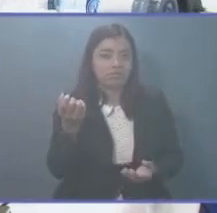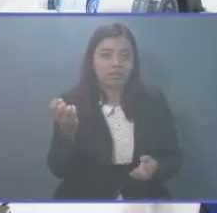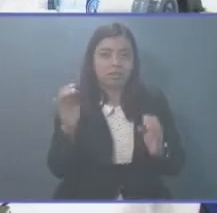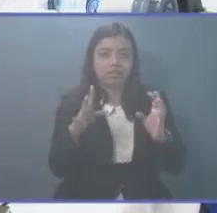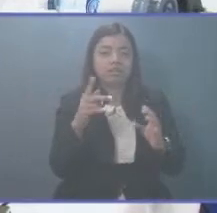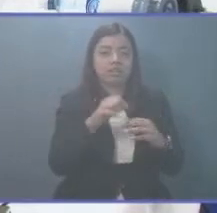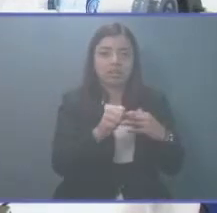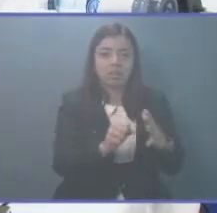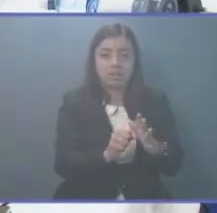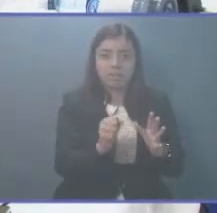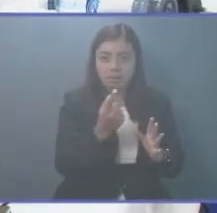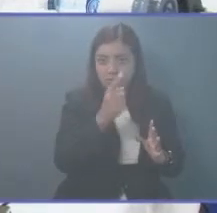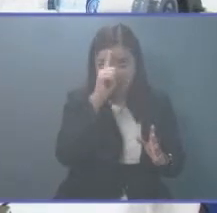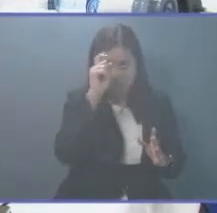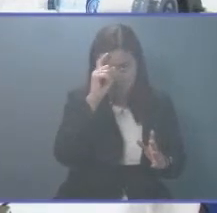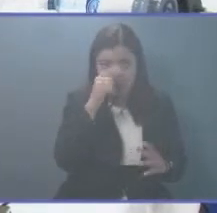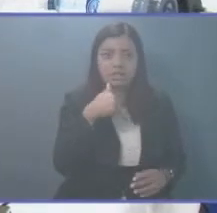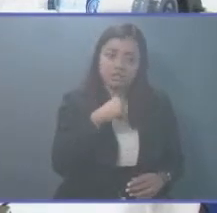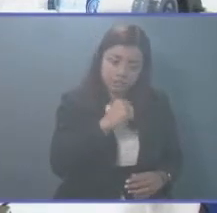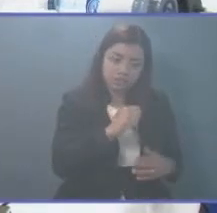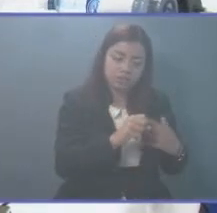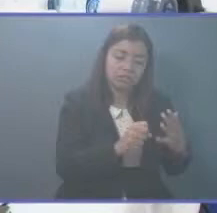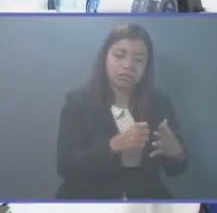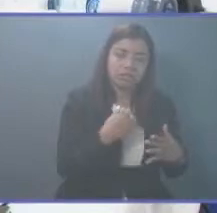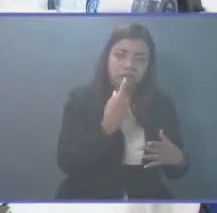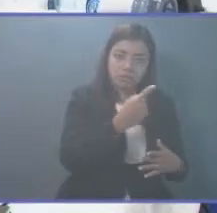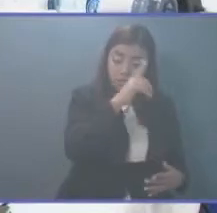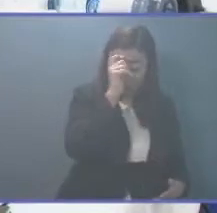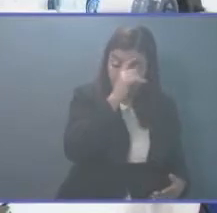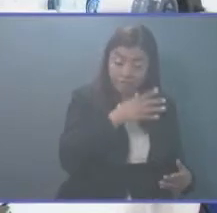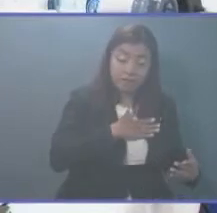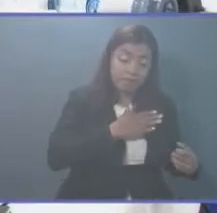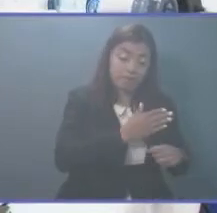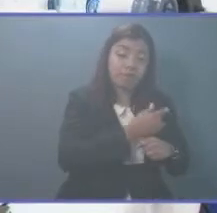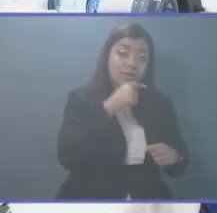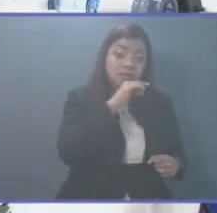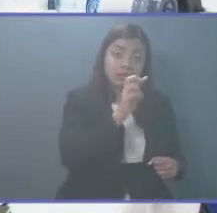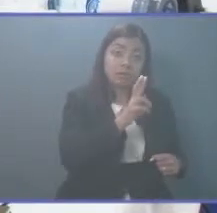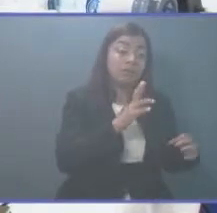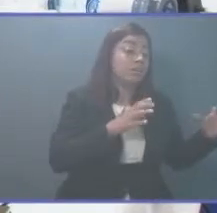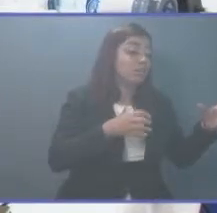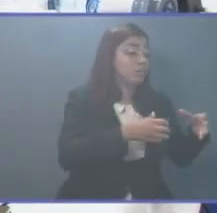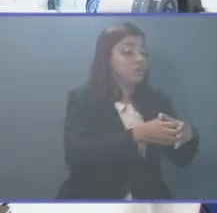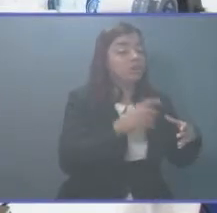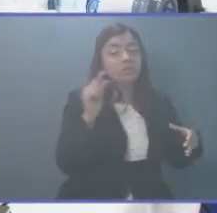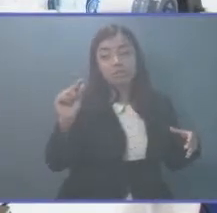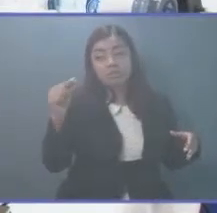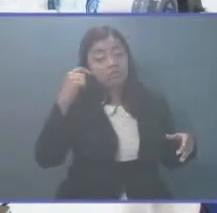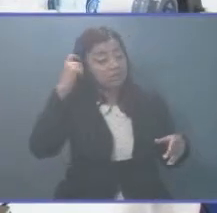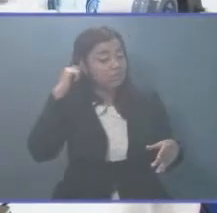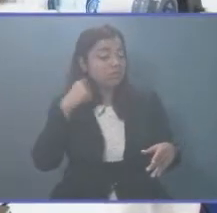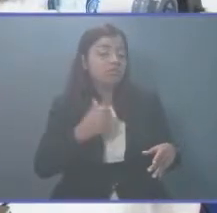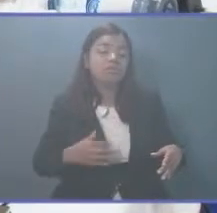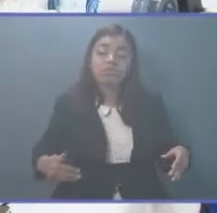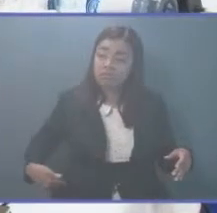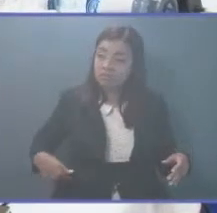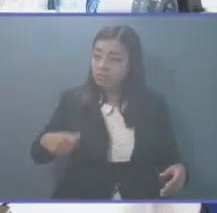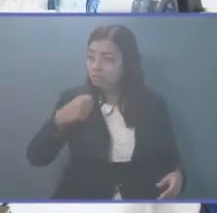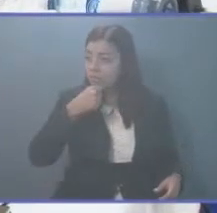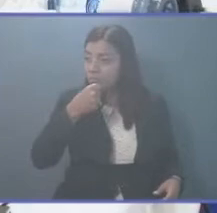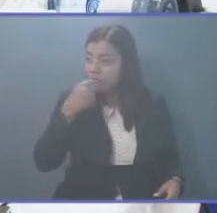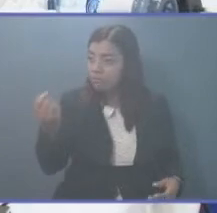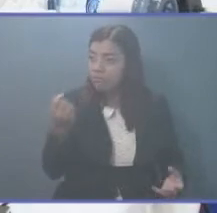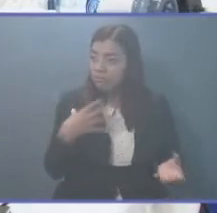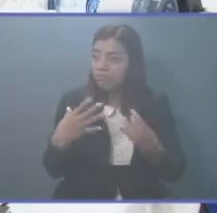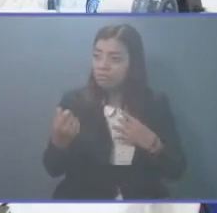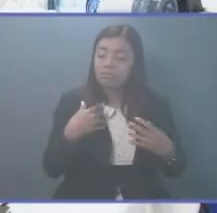que pudiésemos en esta sintonía tener un poco, no sé, presidente, darnos el espacio y llevarnos la inquietud que